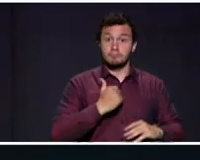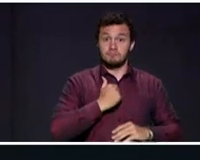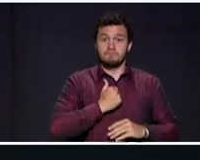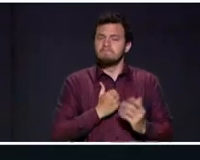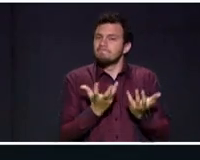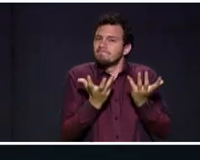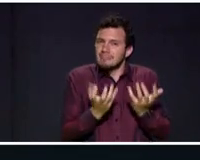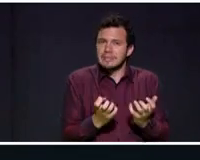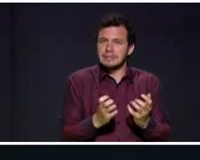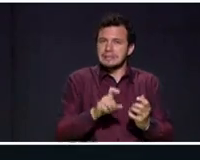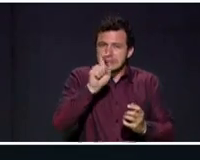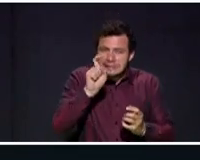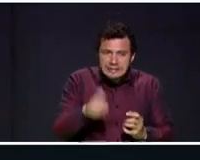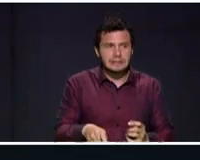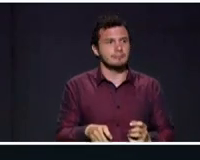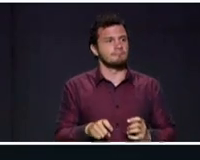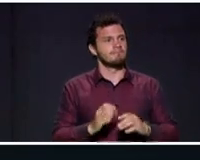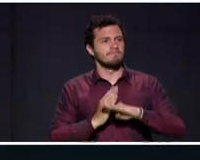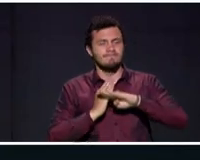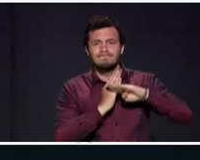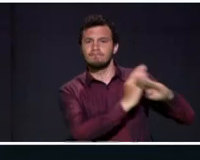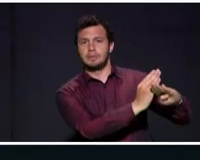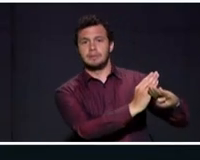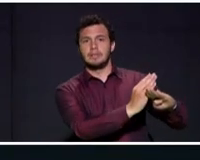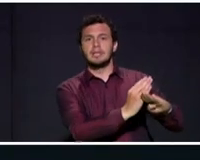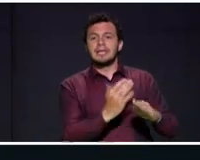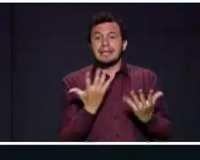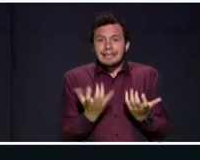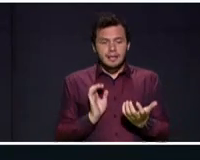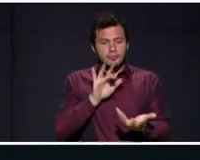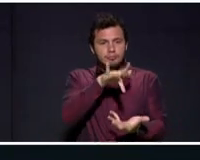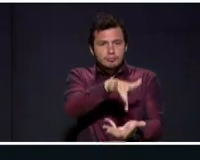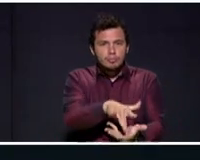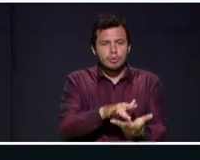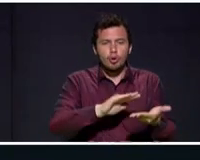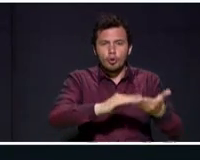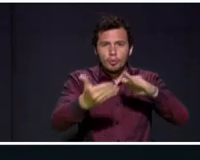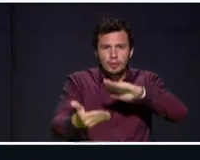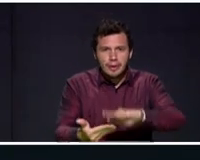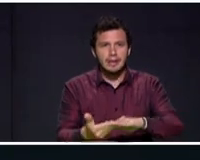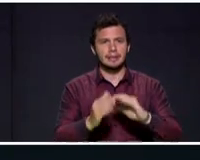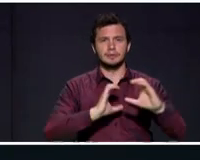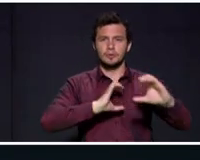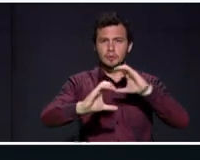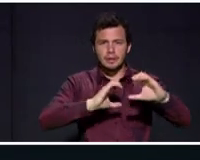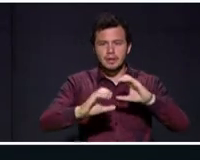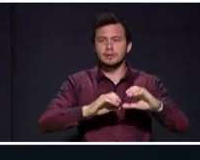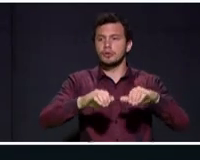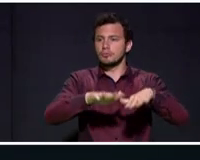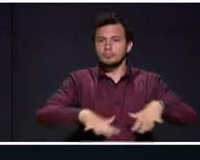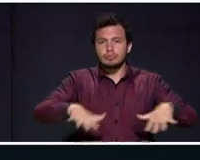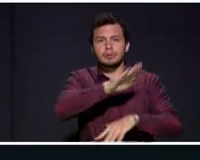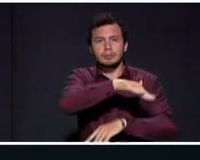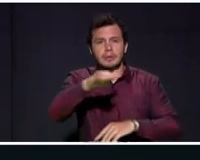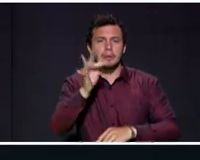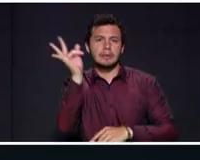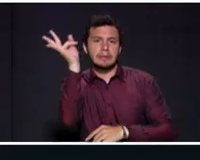presencia en la sociedad a través de las comunidades los medios de comunicación del departamento como teleantioquia